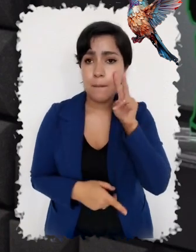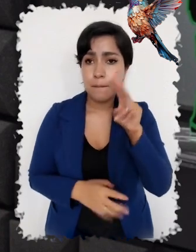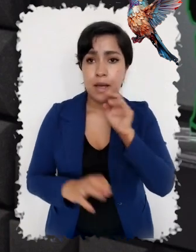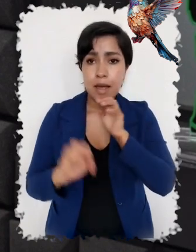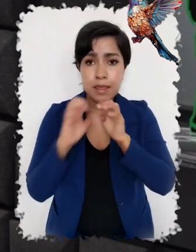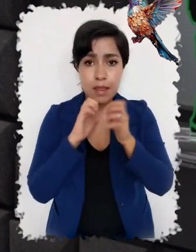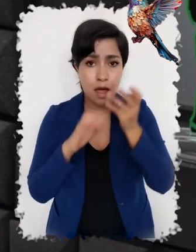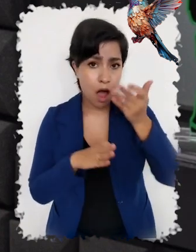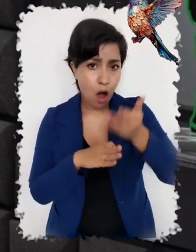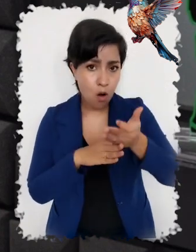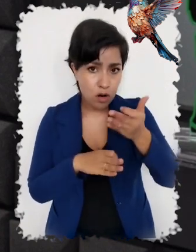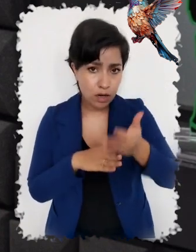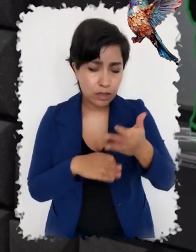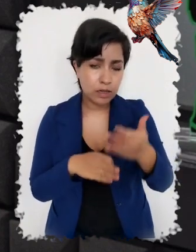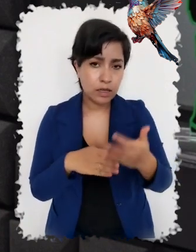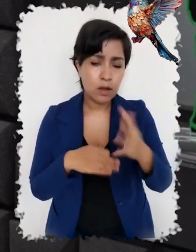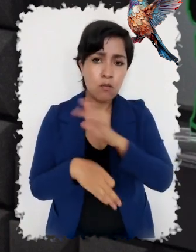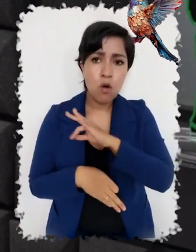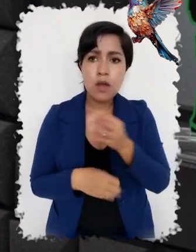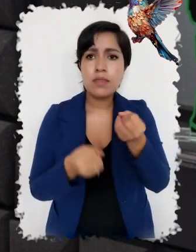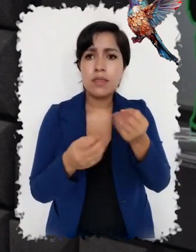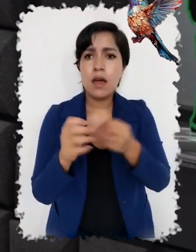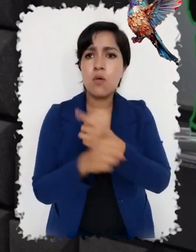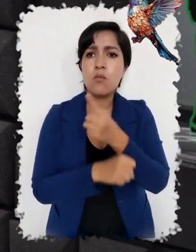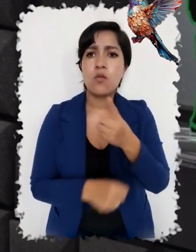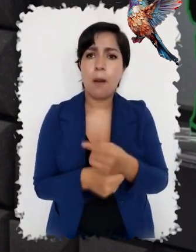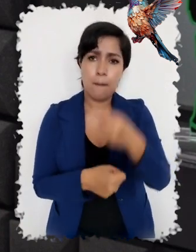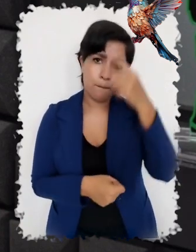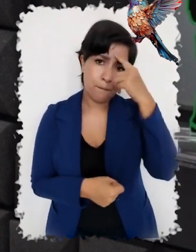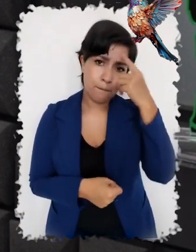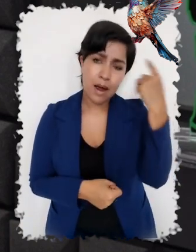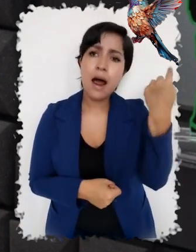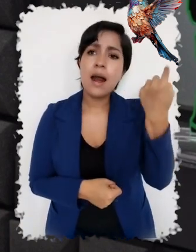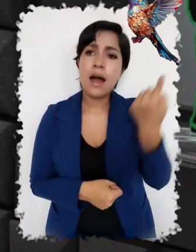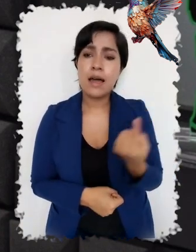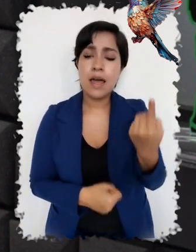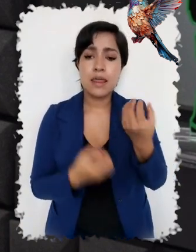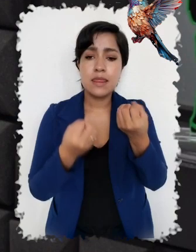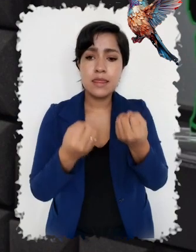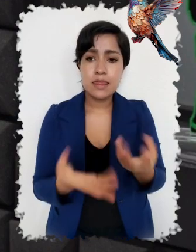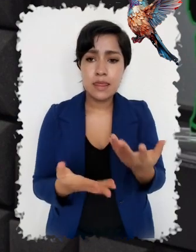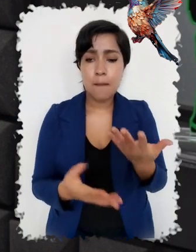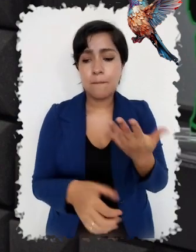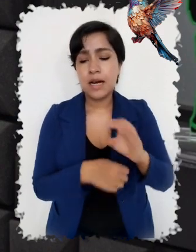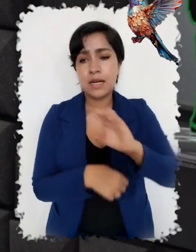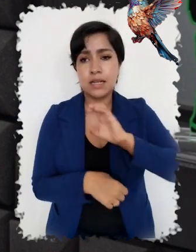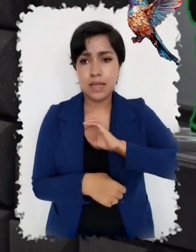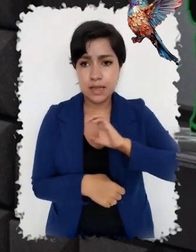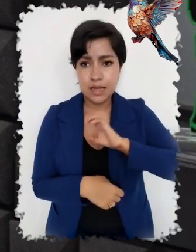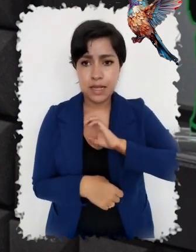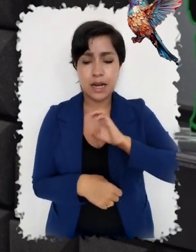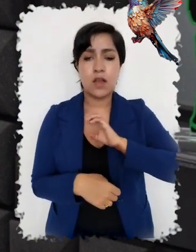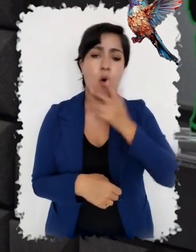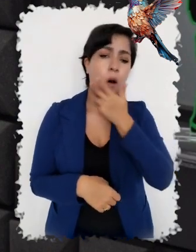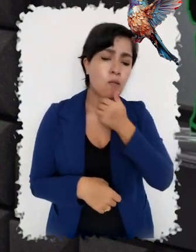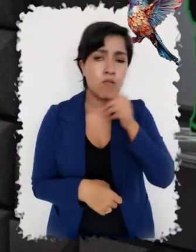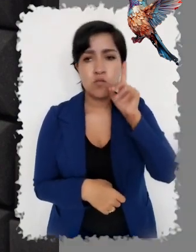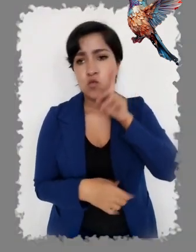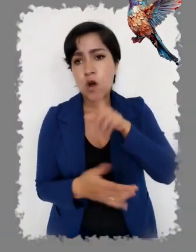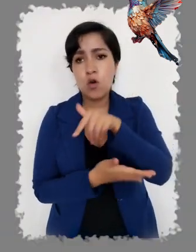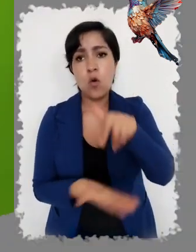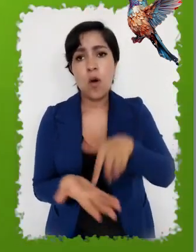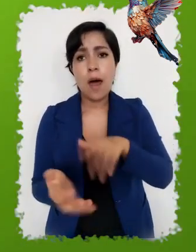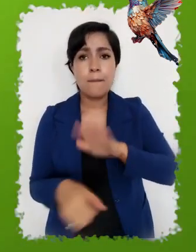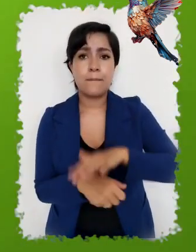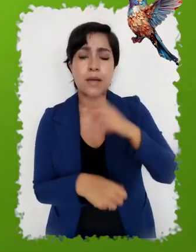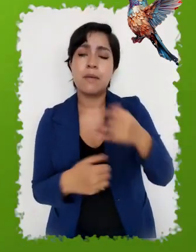vean esta entrevista amplíen las oportunidades porque es necesario que haya más entrenadores más entrenadoras más espacios